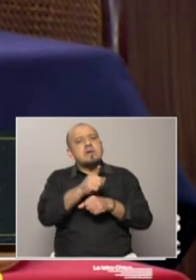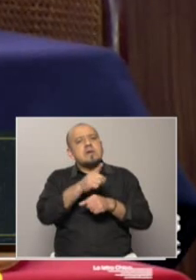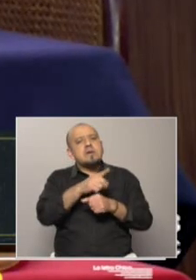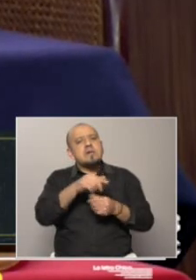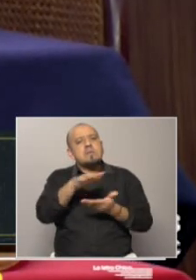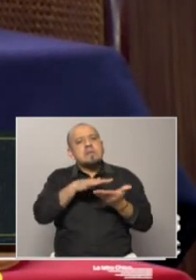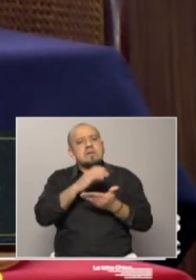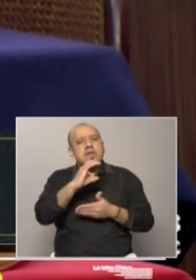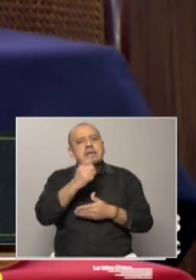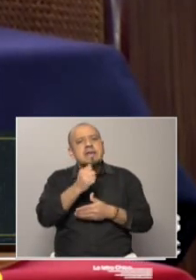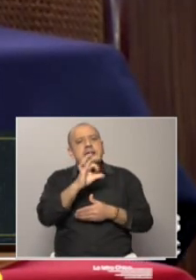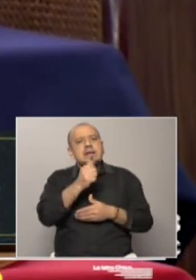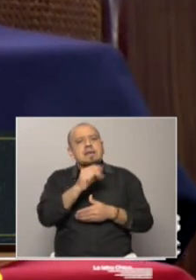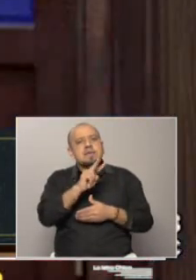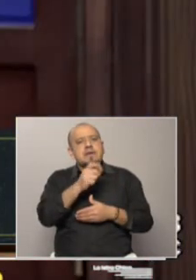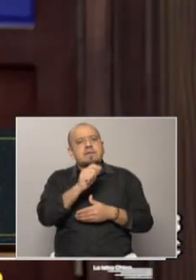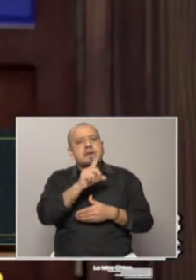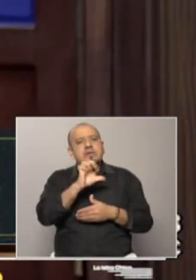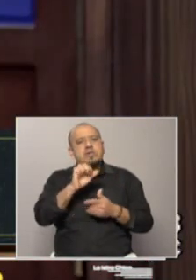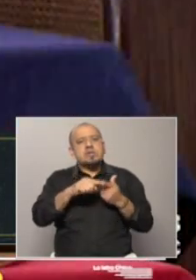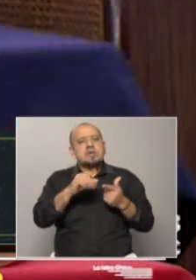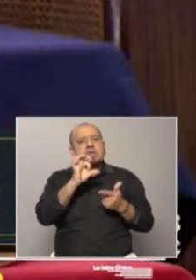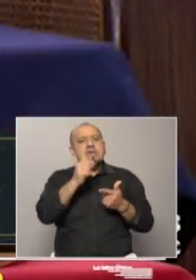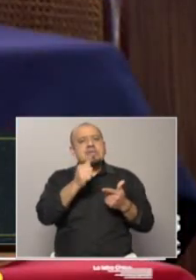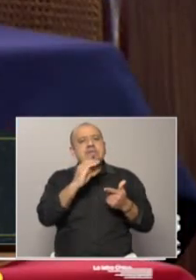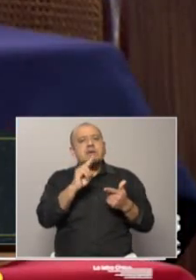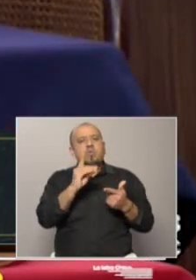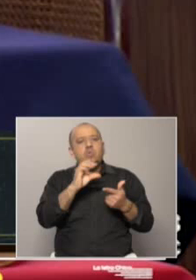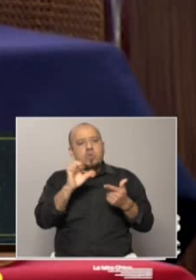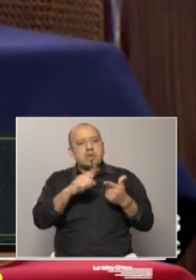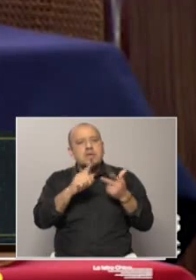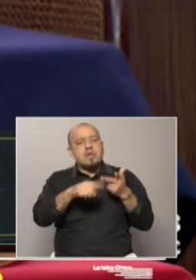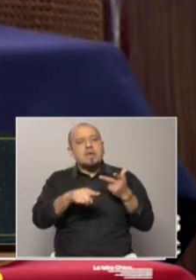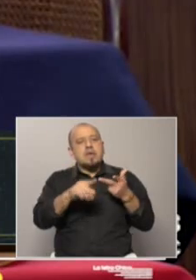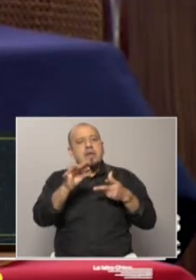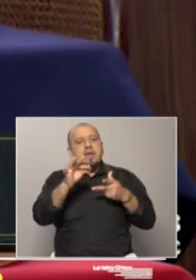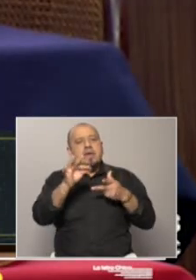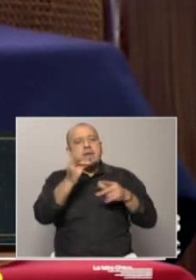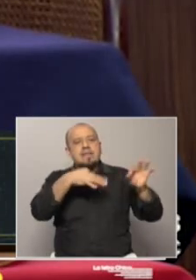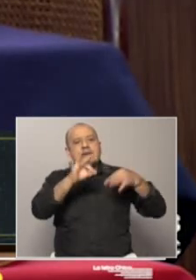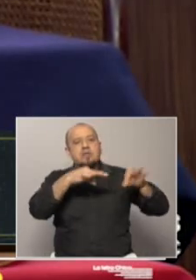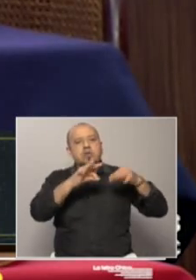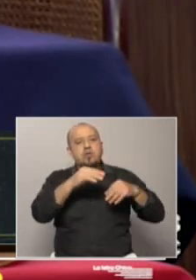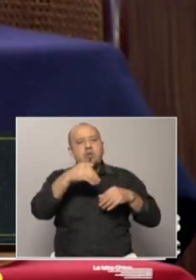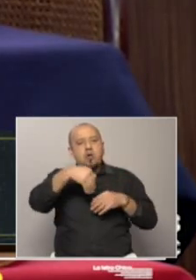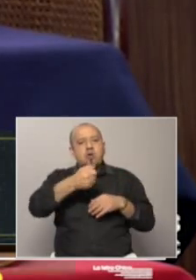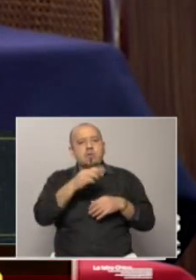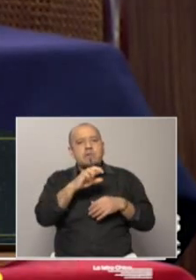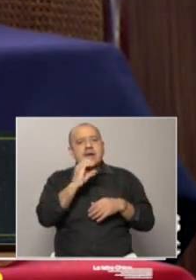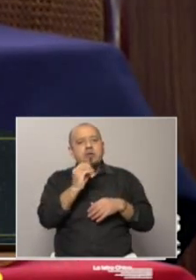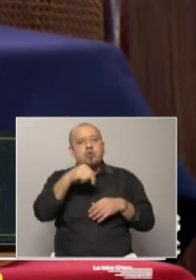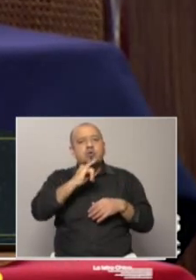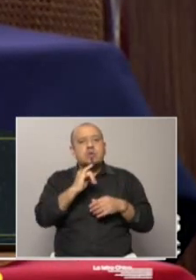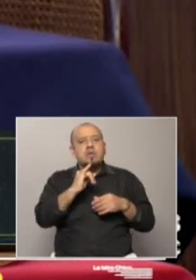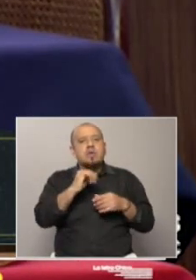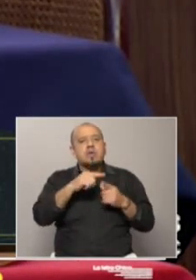plaza en Casavalle, que visitaras Acude, que visitaras el teatro de Verano Marconi, porque yo me doy cuenta que